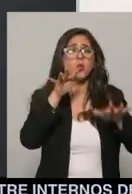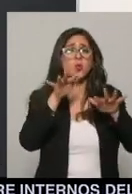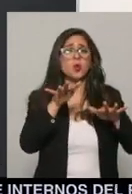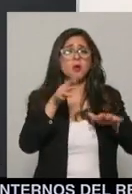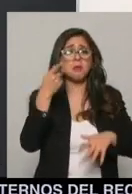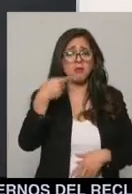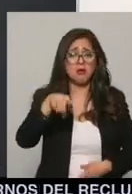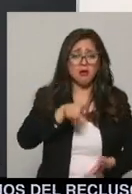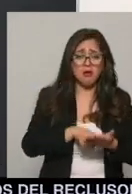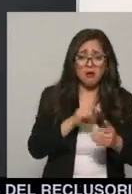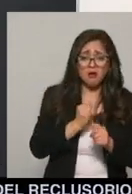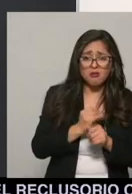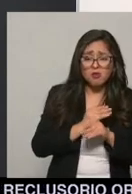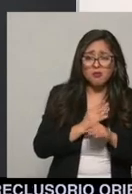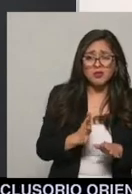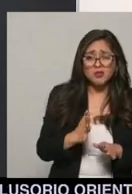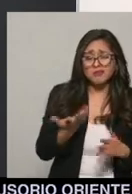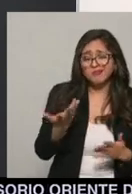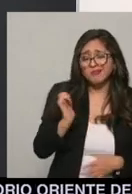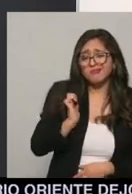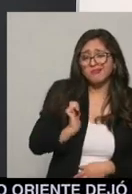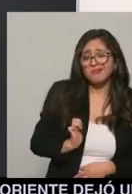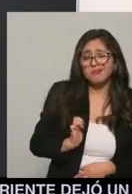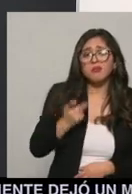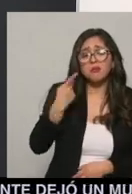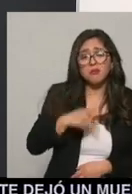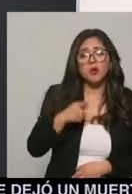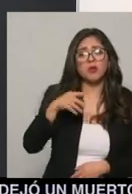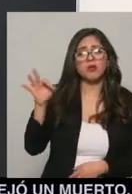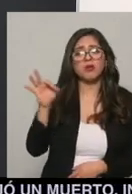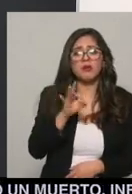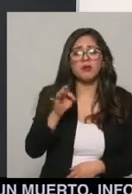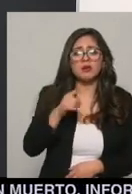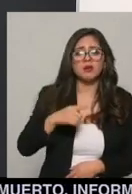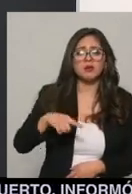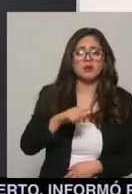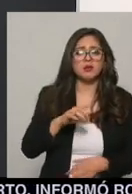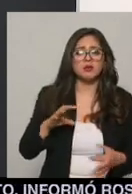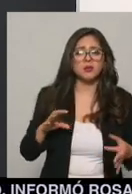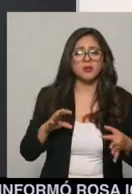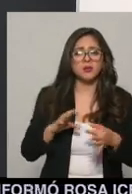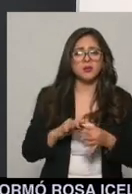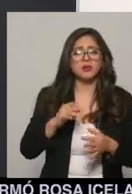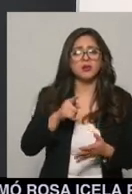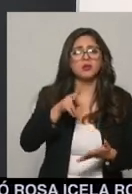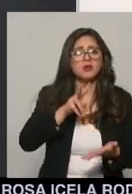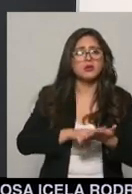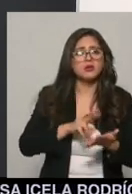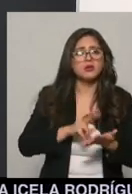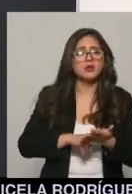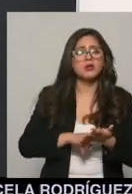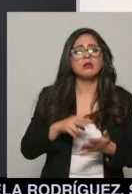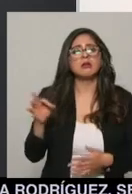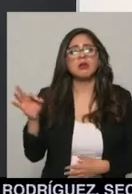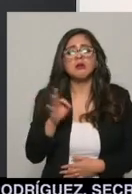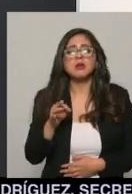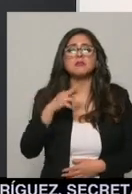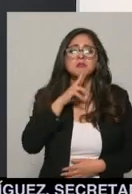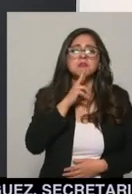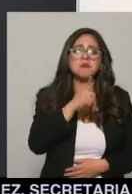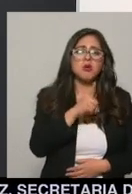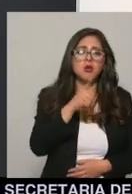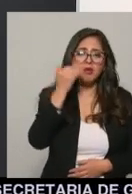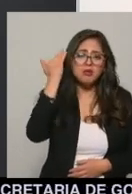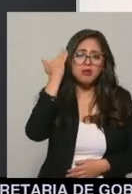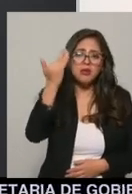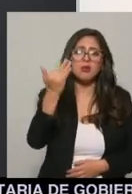el contenido deja mucho que desear y puede ser que ese tiempo valioso, ¿qué les parece si mejor lo ocupamos